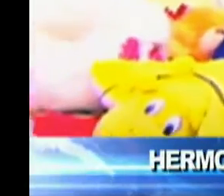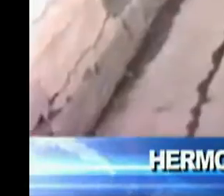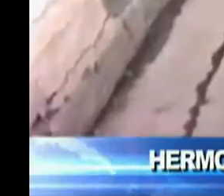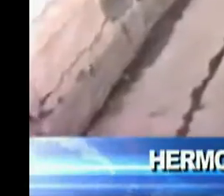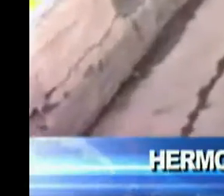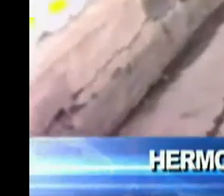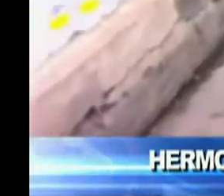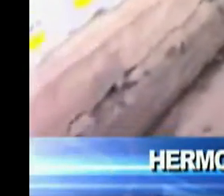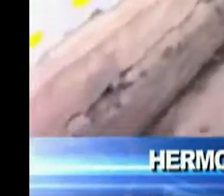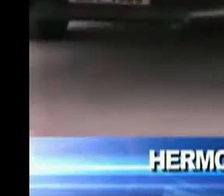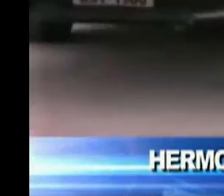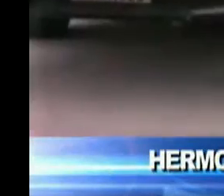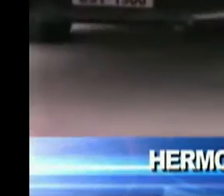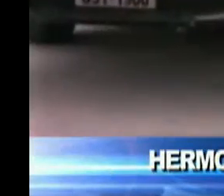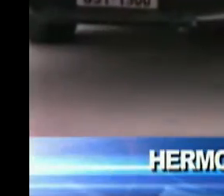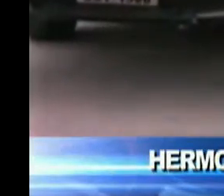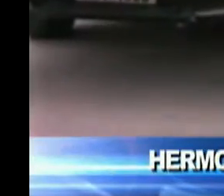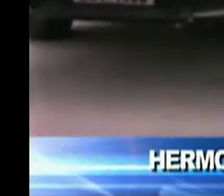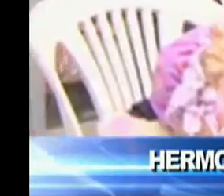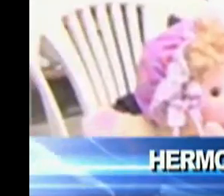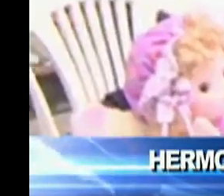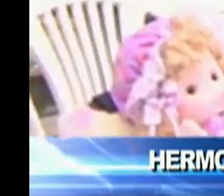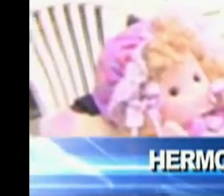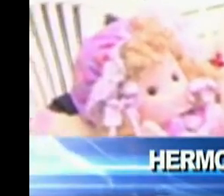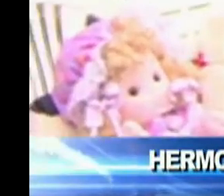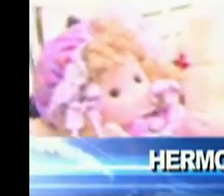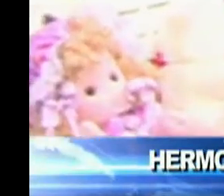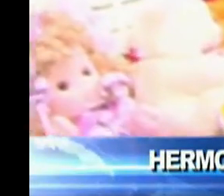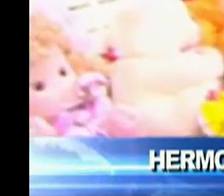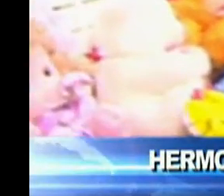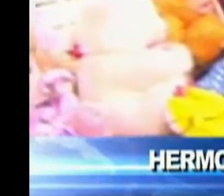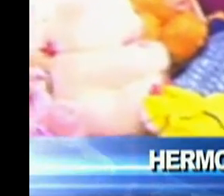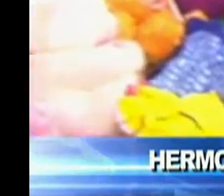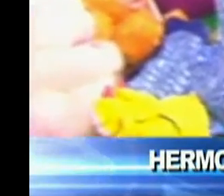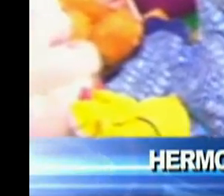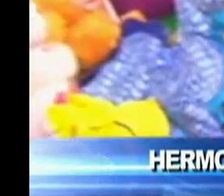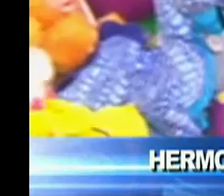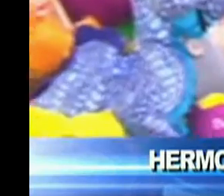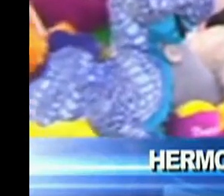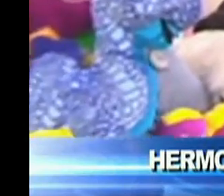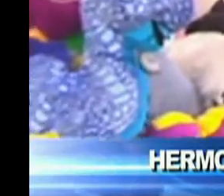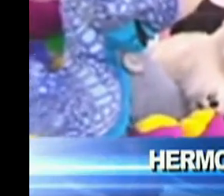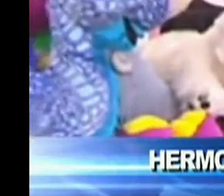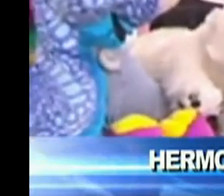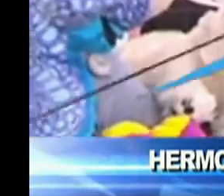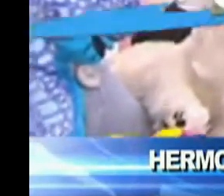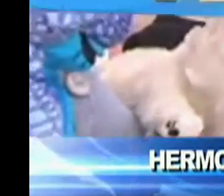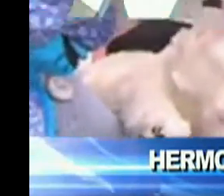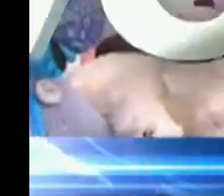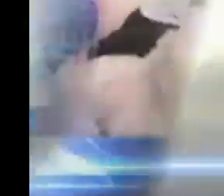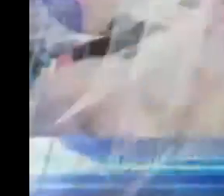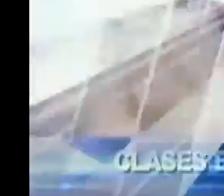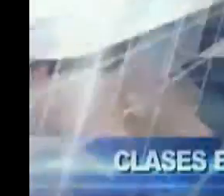Conozca la historia de Dana, la niña que cambia peluches por agua para los damnificados de Manabí y Esmeraldas.